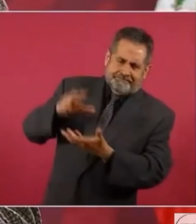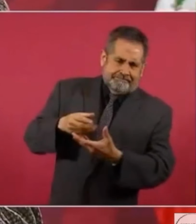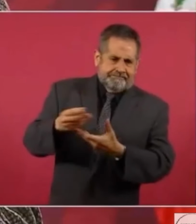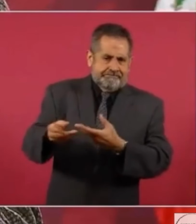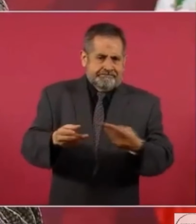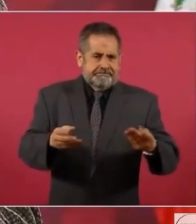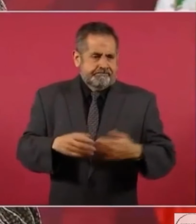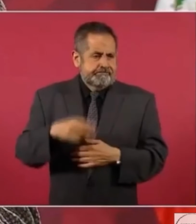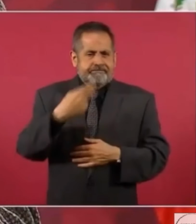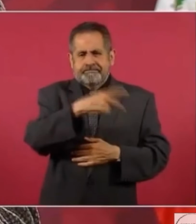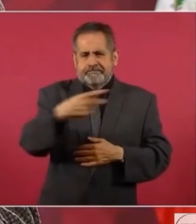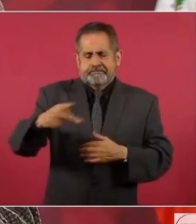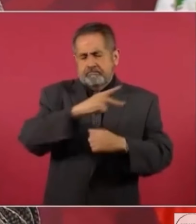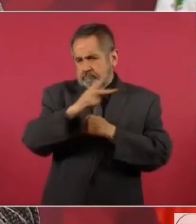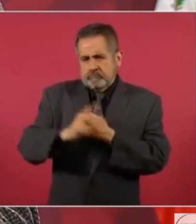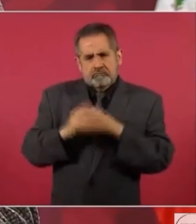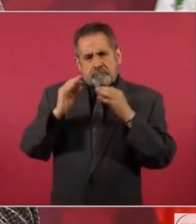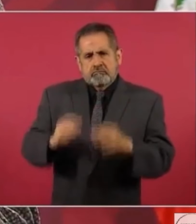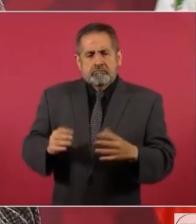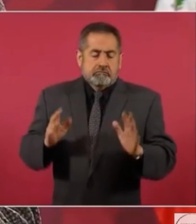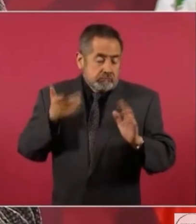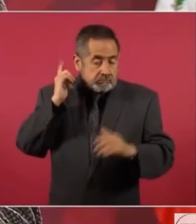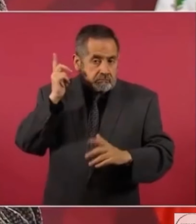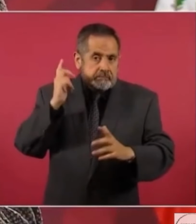a sus países de origen,